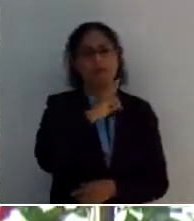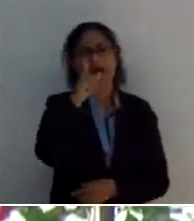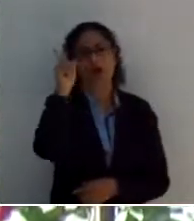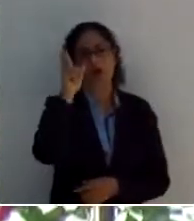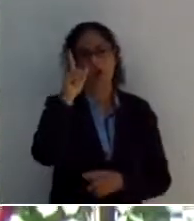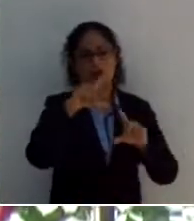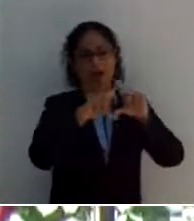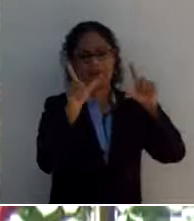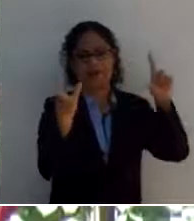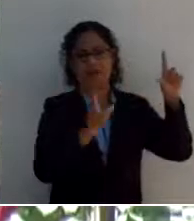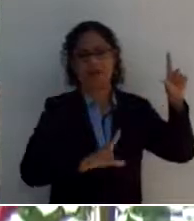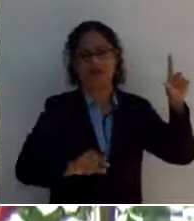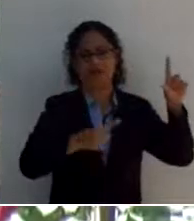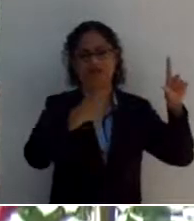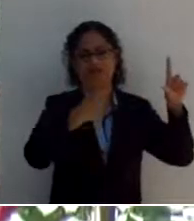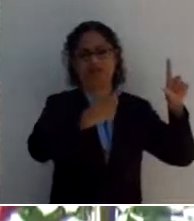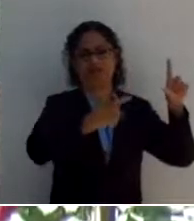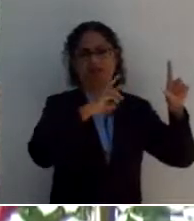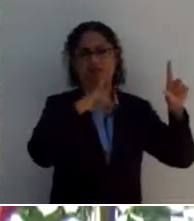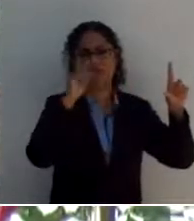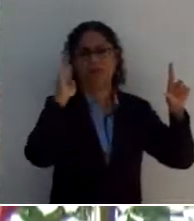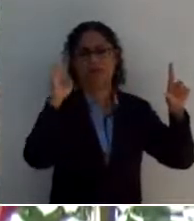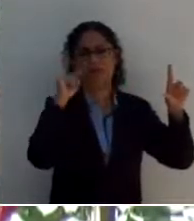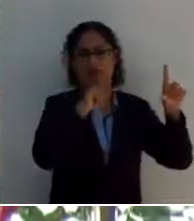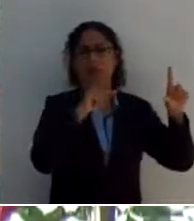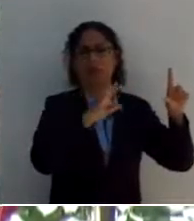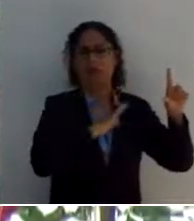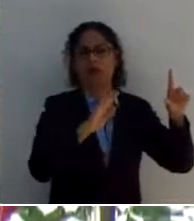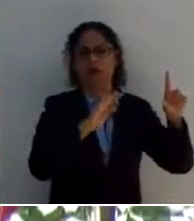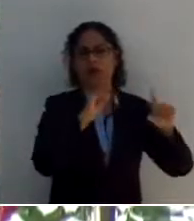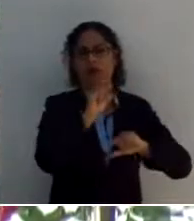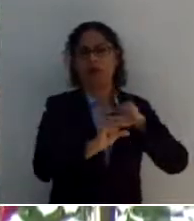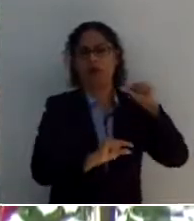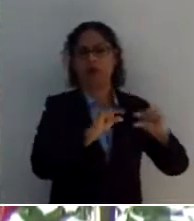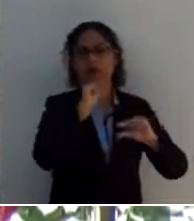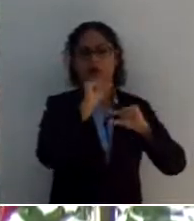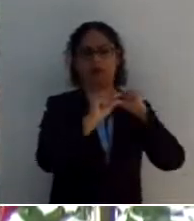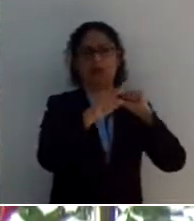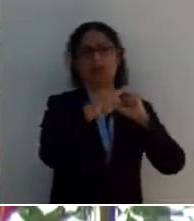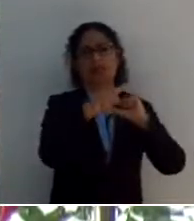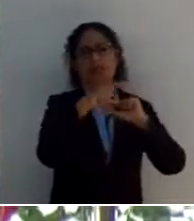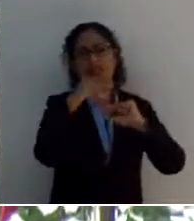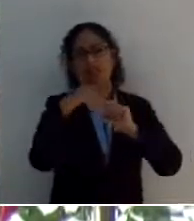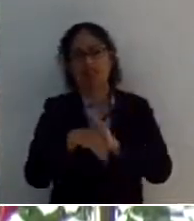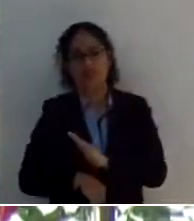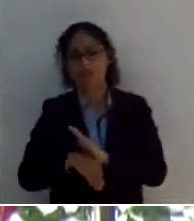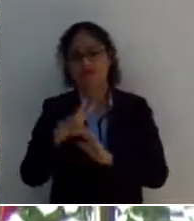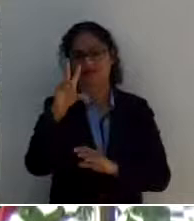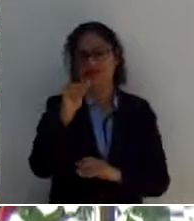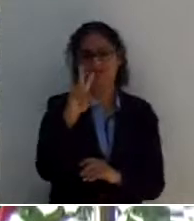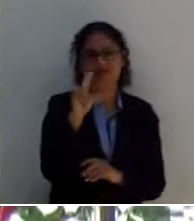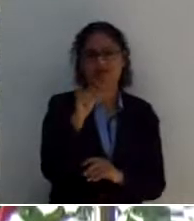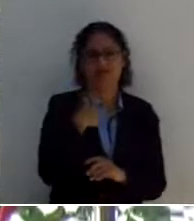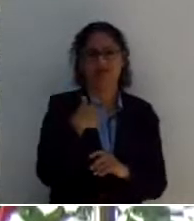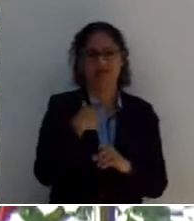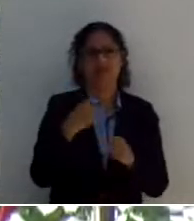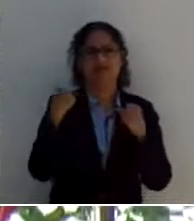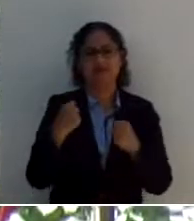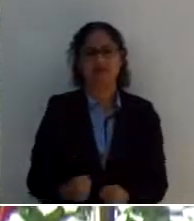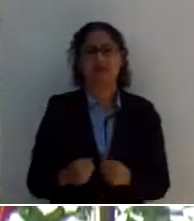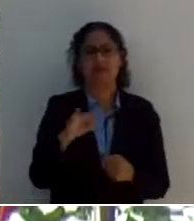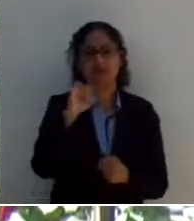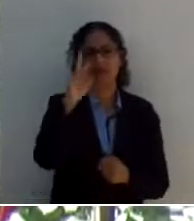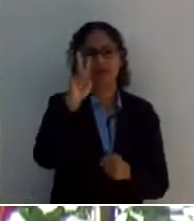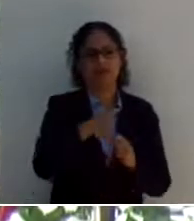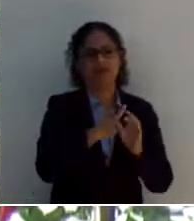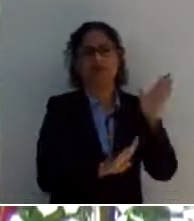de México. Y ahí vamos, compañeras, compañeros. No bajemos la guardia, porque estoy seguro que